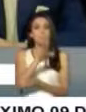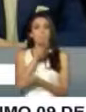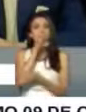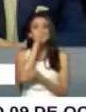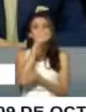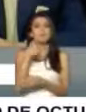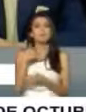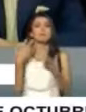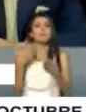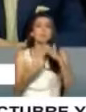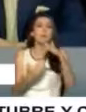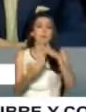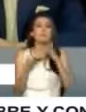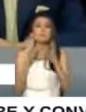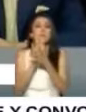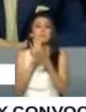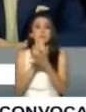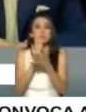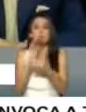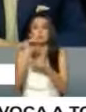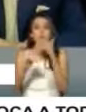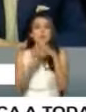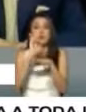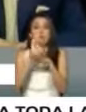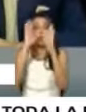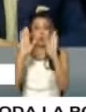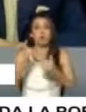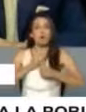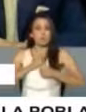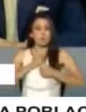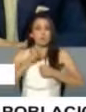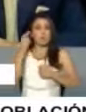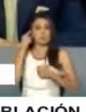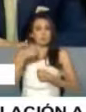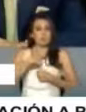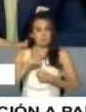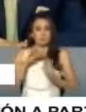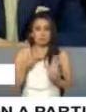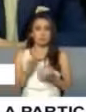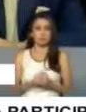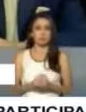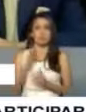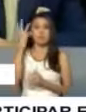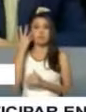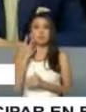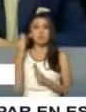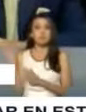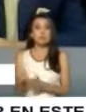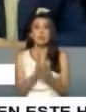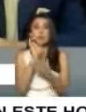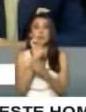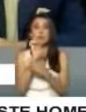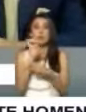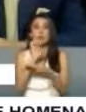dos importantes hospitales públicos del país. El Hospital Eugenio Espejo, que recibe a cientos de pacientes que